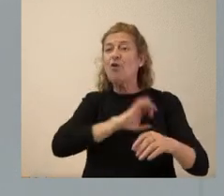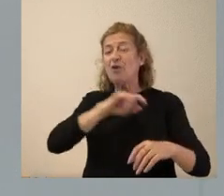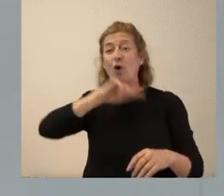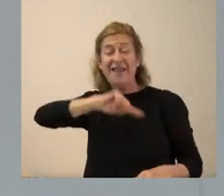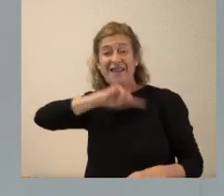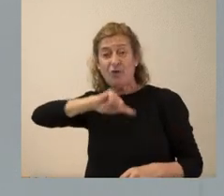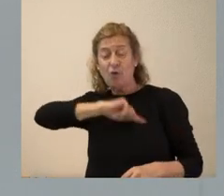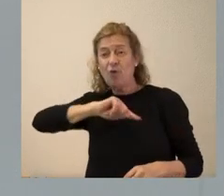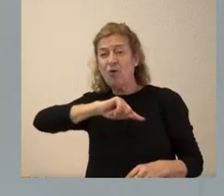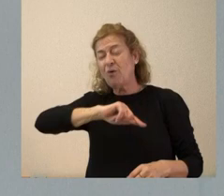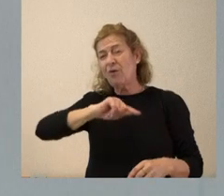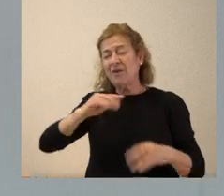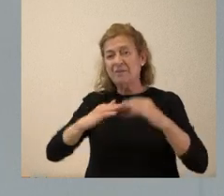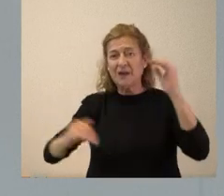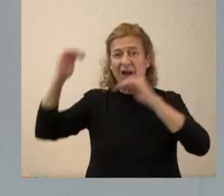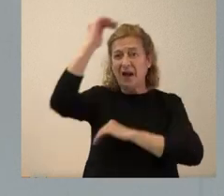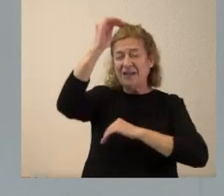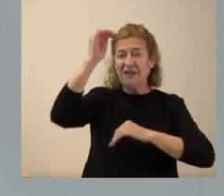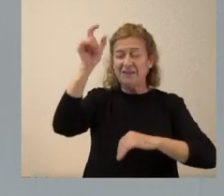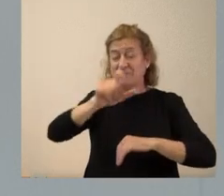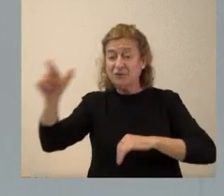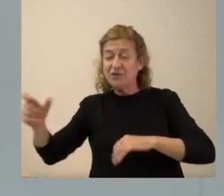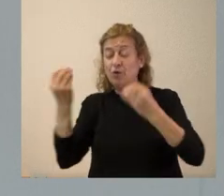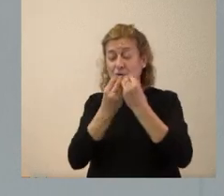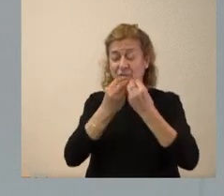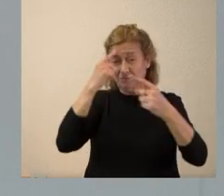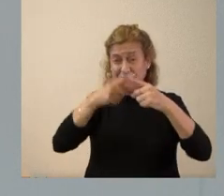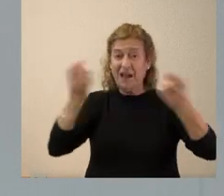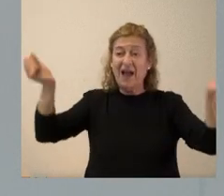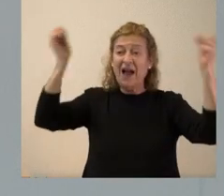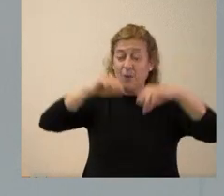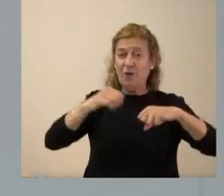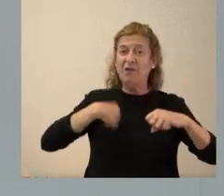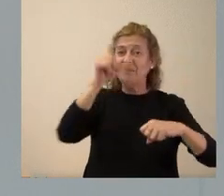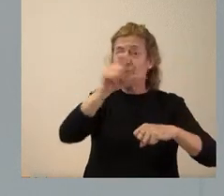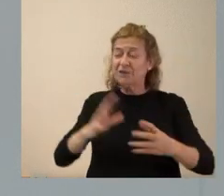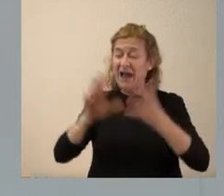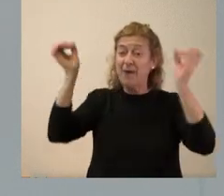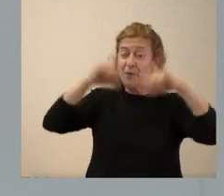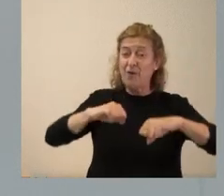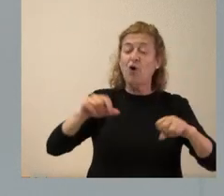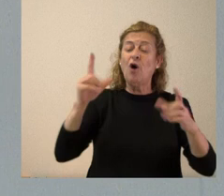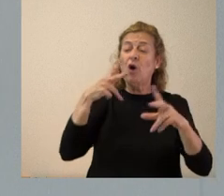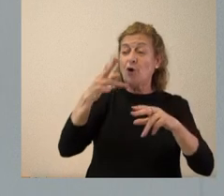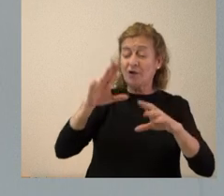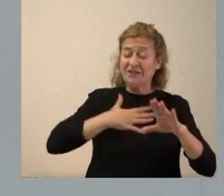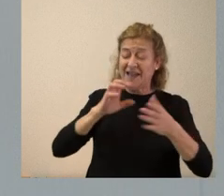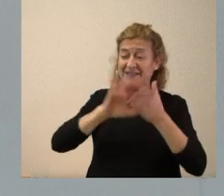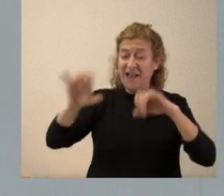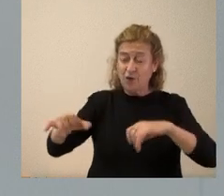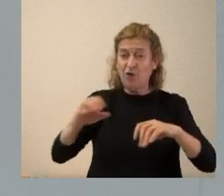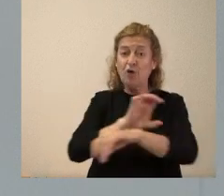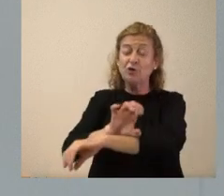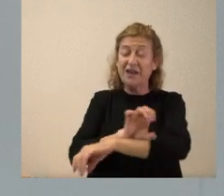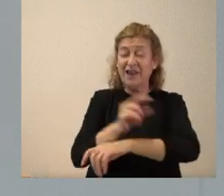de Los Altos cargos en relación con el acuerdo que aprobaron las cortes de Castilla y León La consejería